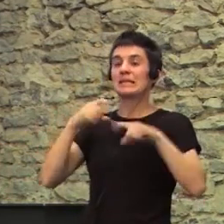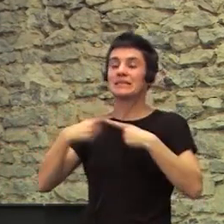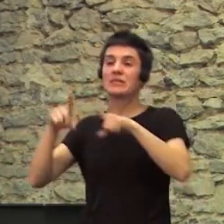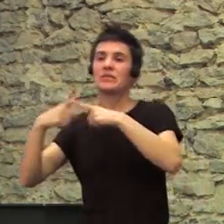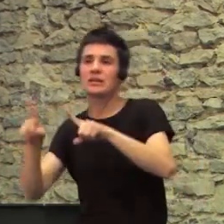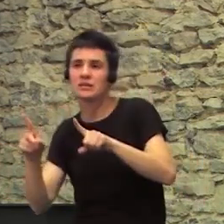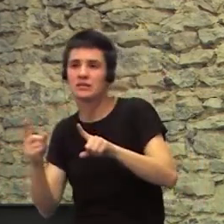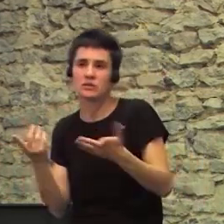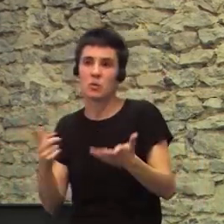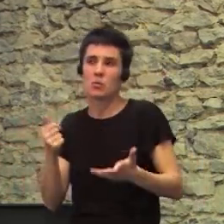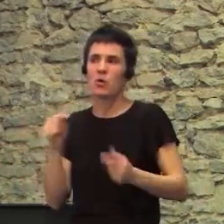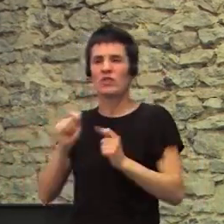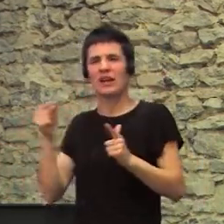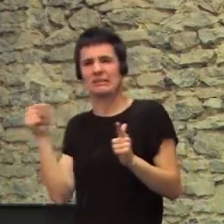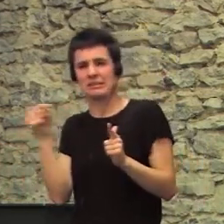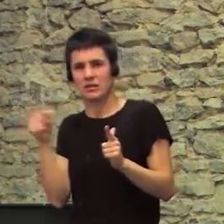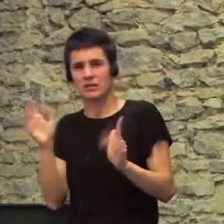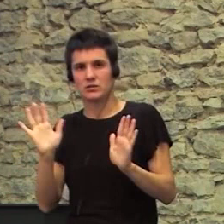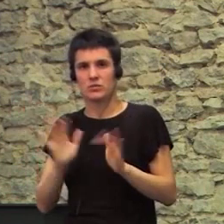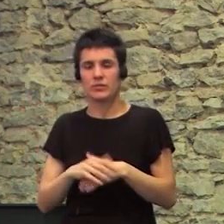las perversiones, ¿no? Todo eso